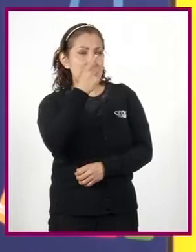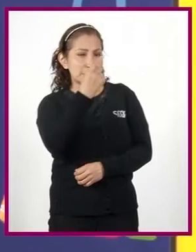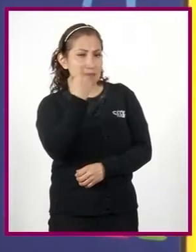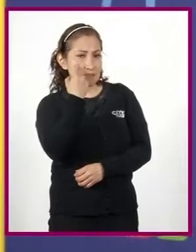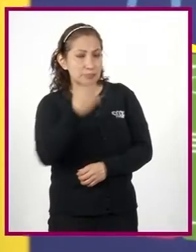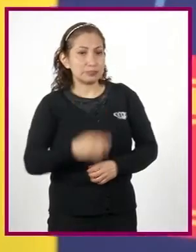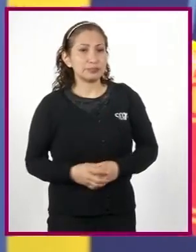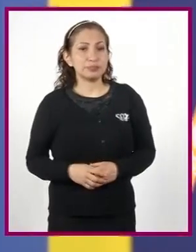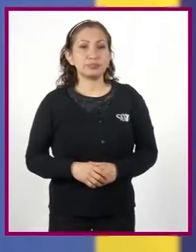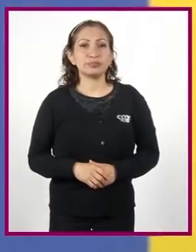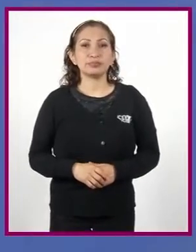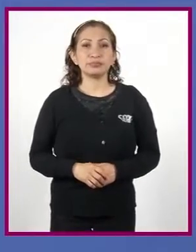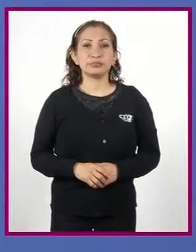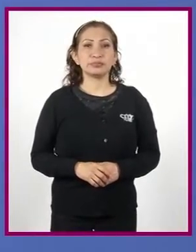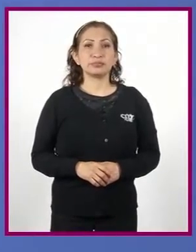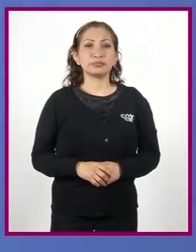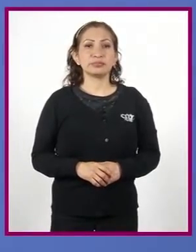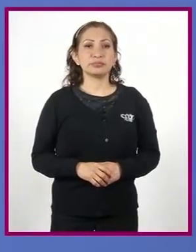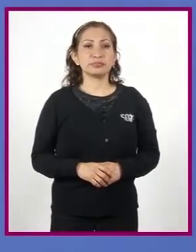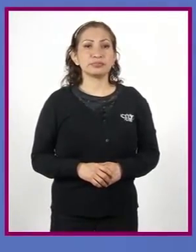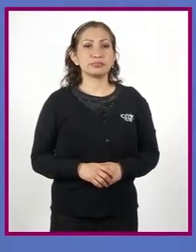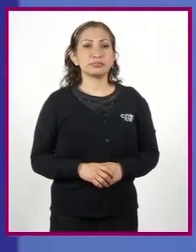así: